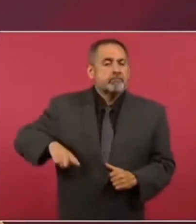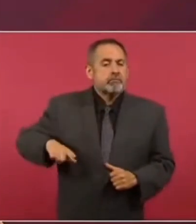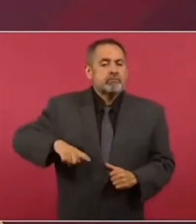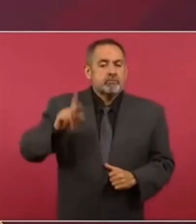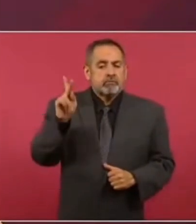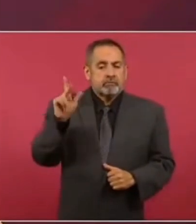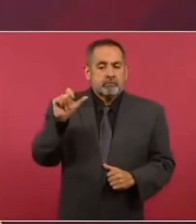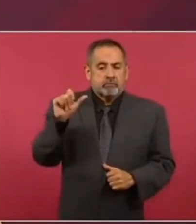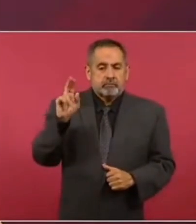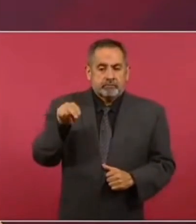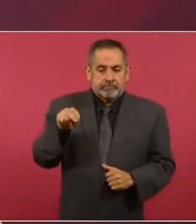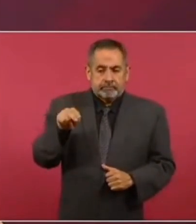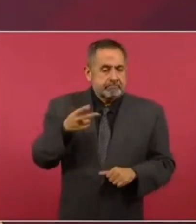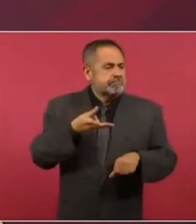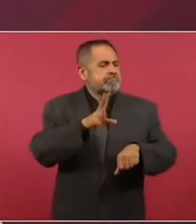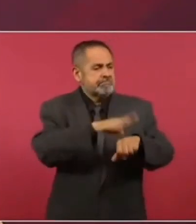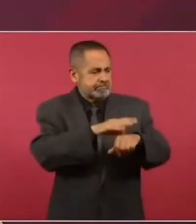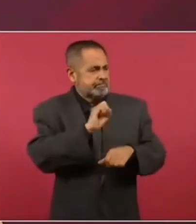permisos